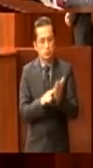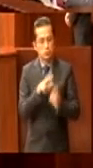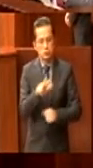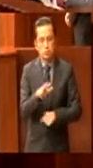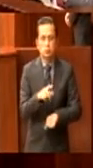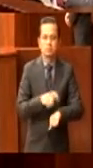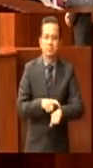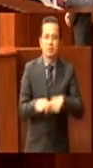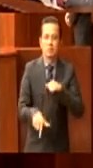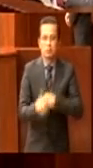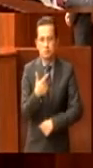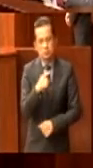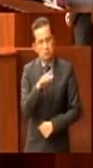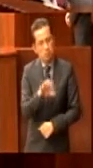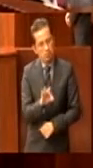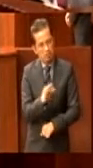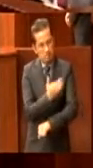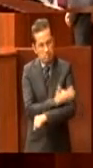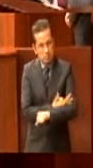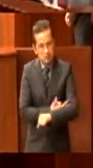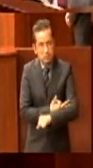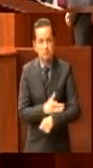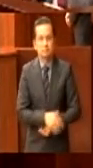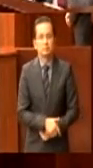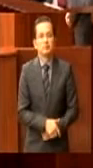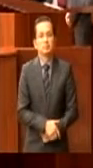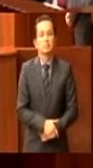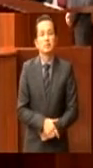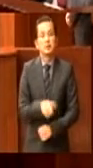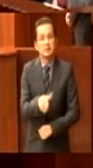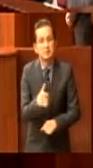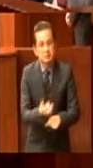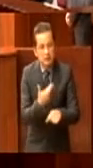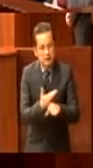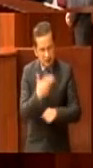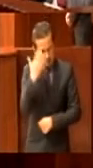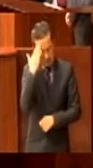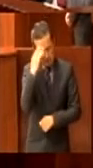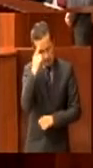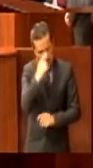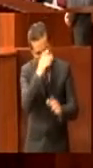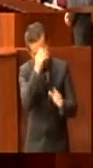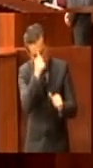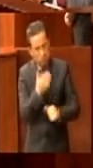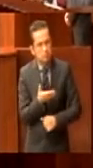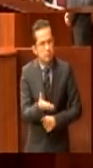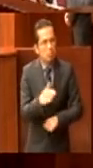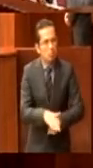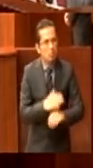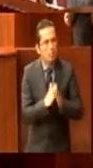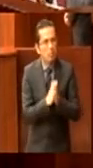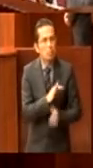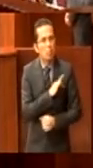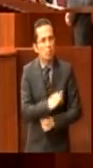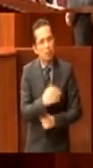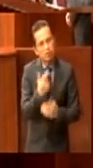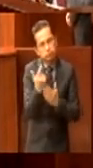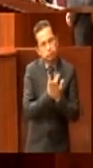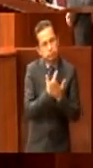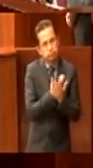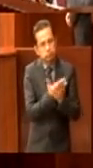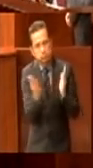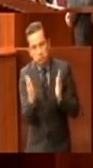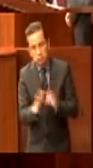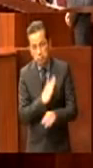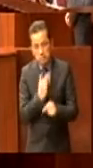las 1240 de la tarde el secretario general de acuerdos por favor podríamos verificar el quórum legal